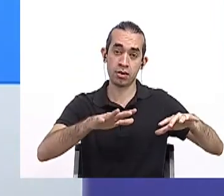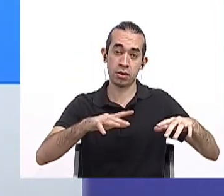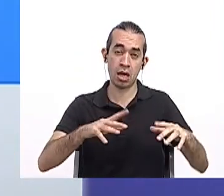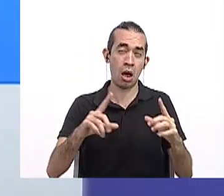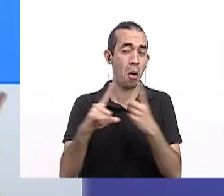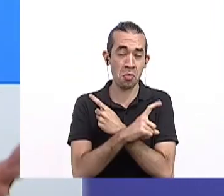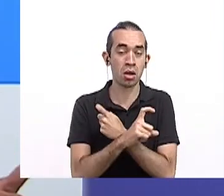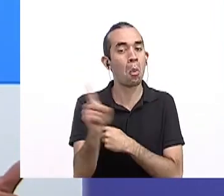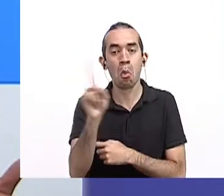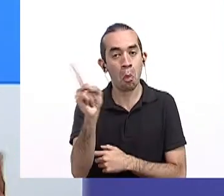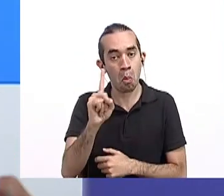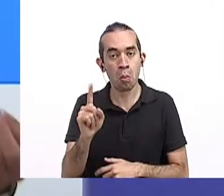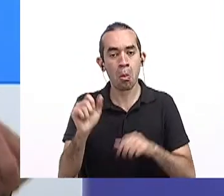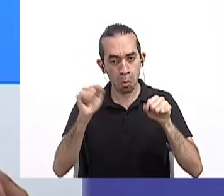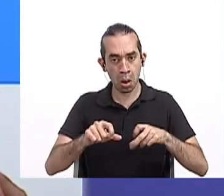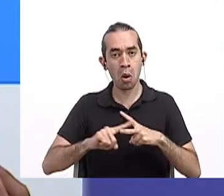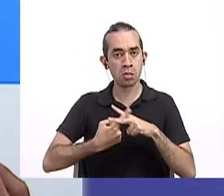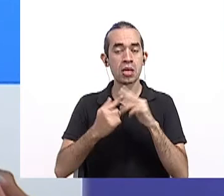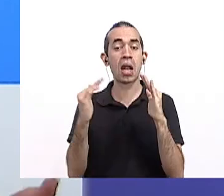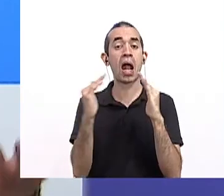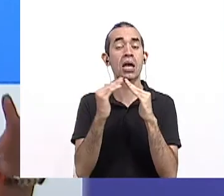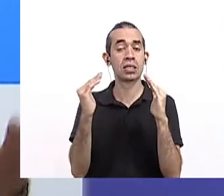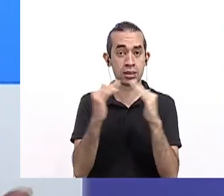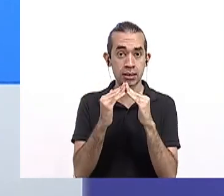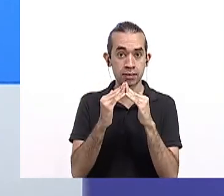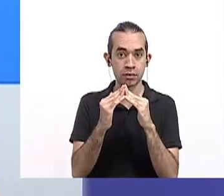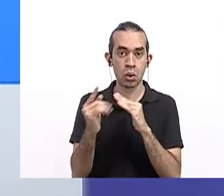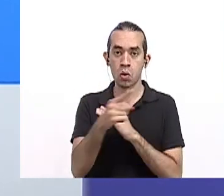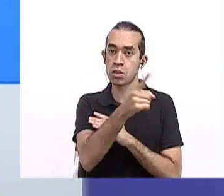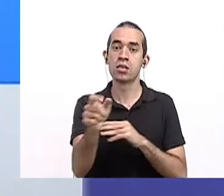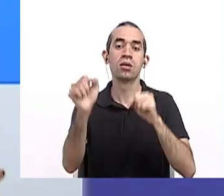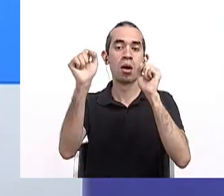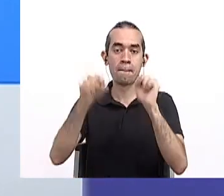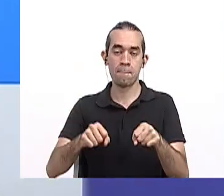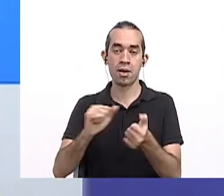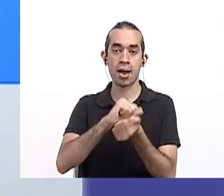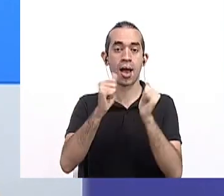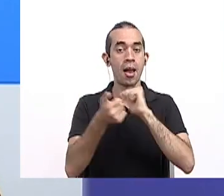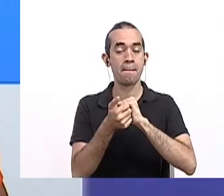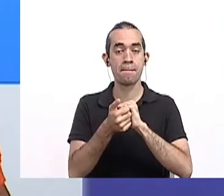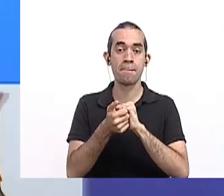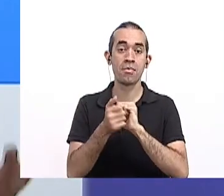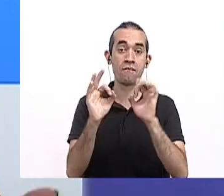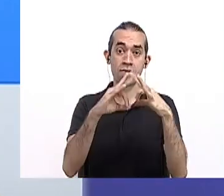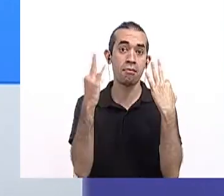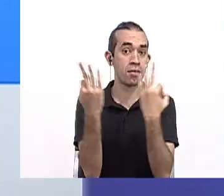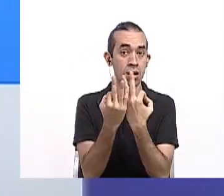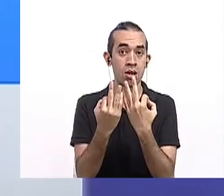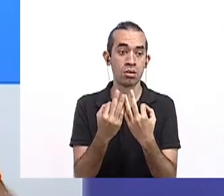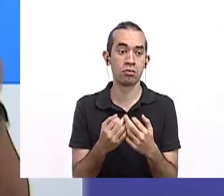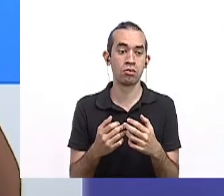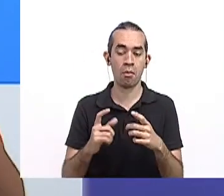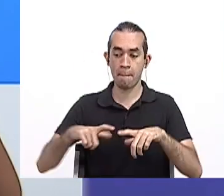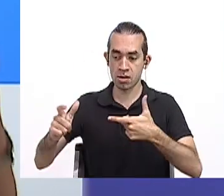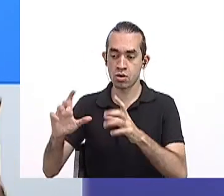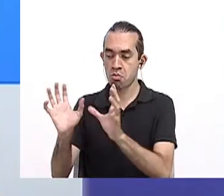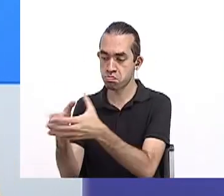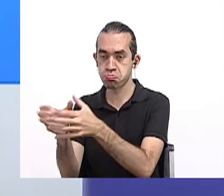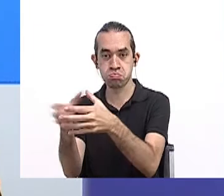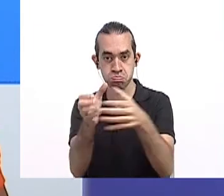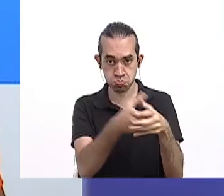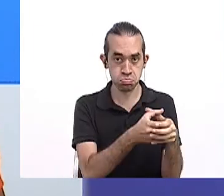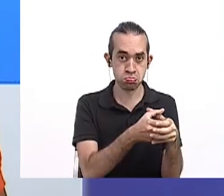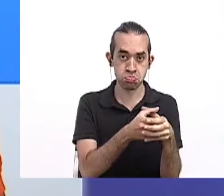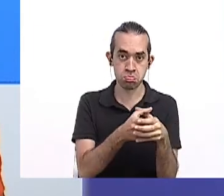empieza ahí desde su hogar en sus casas ustedes pueden hacer el cambio en sus familias clasifiquen los residuos y sigan todos